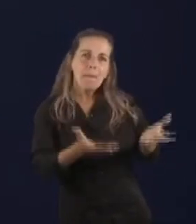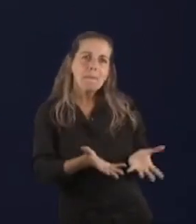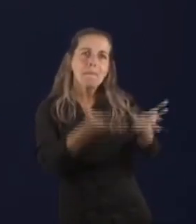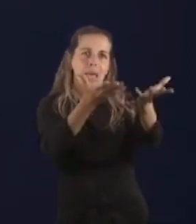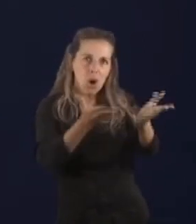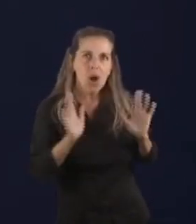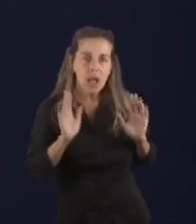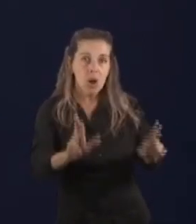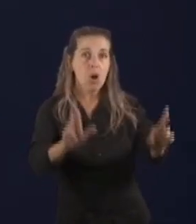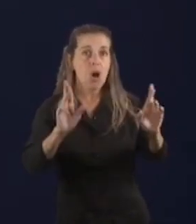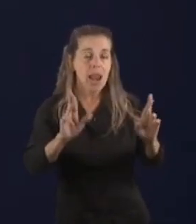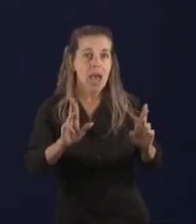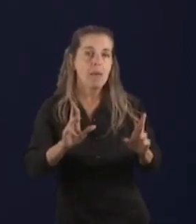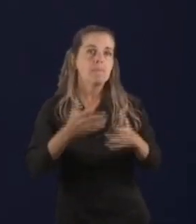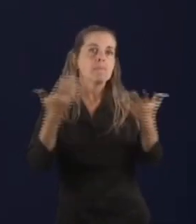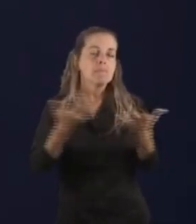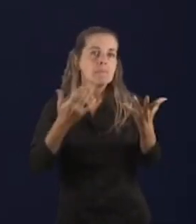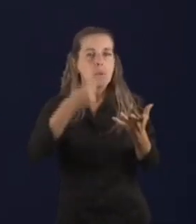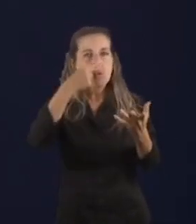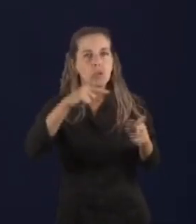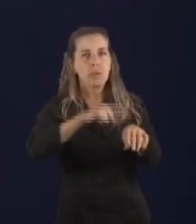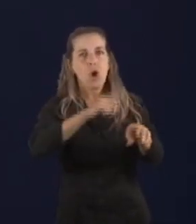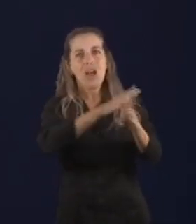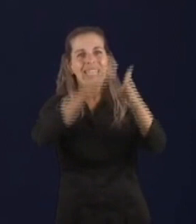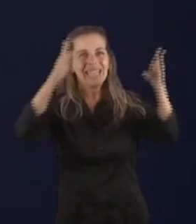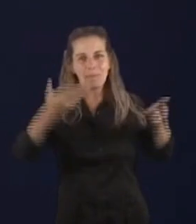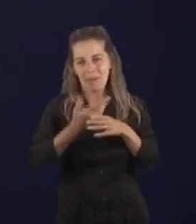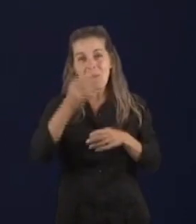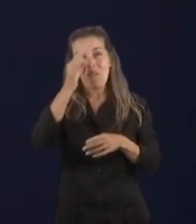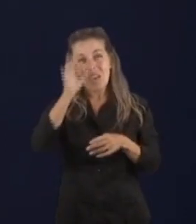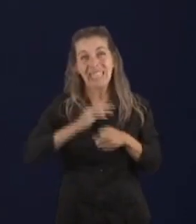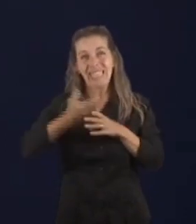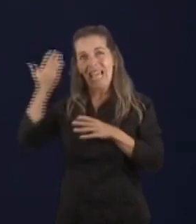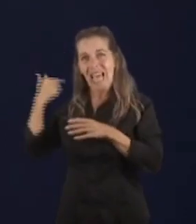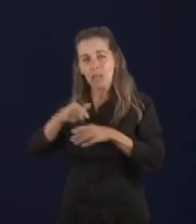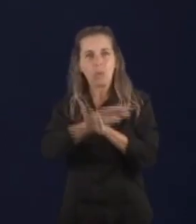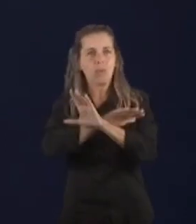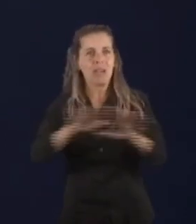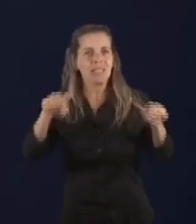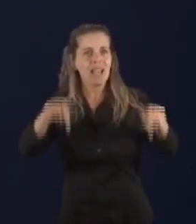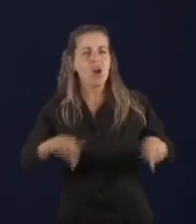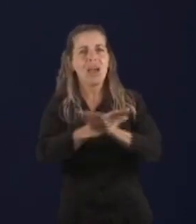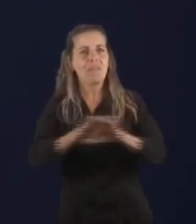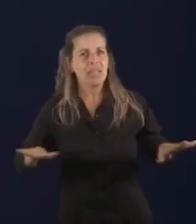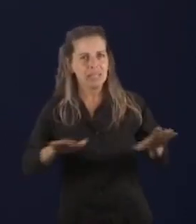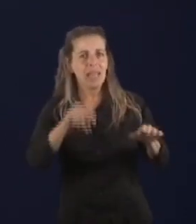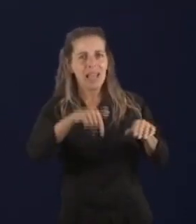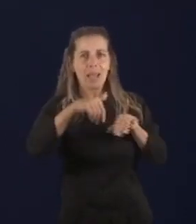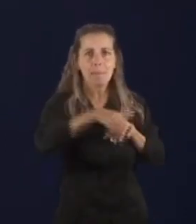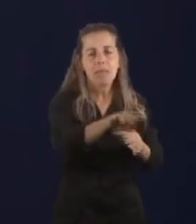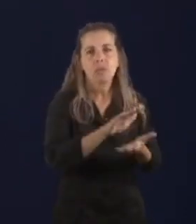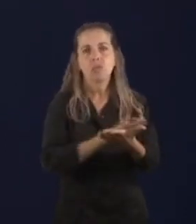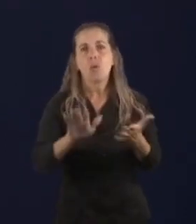20 y pico de años de esta última etapa de de destrucción de la Argentina terminar de una buena vez cueste lo que cueste